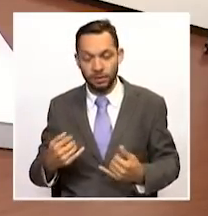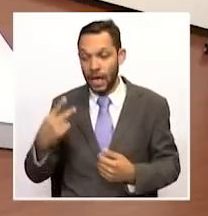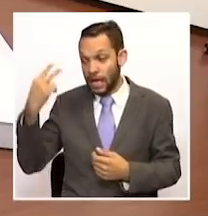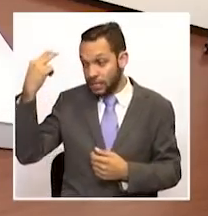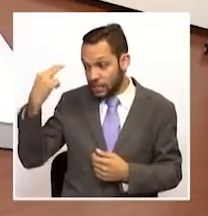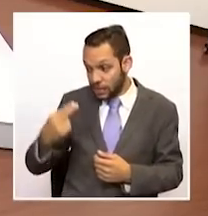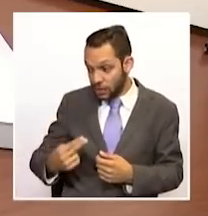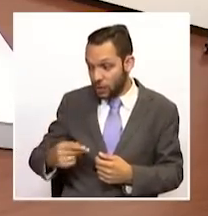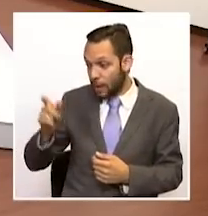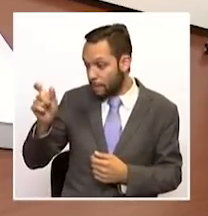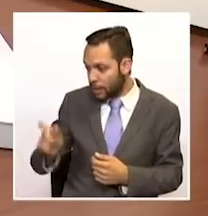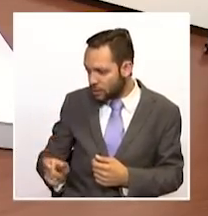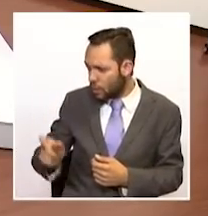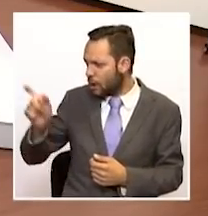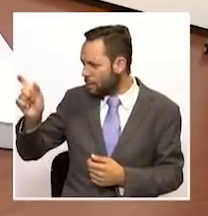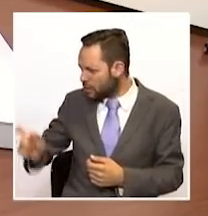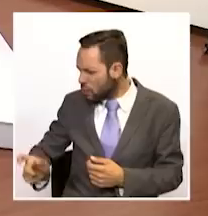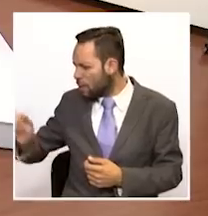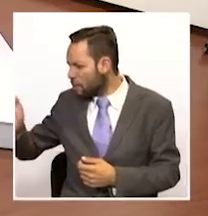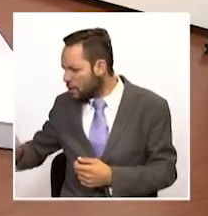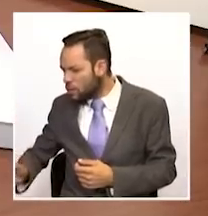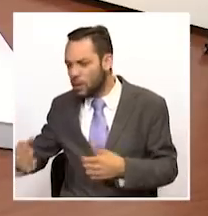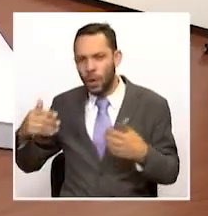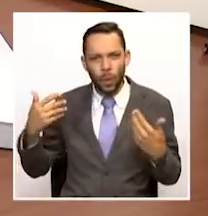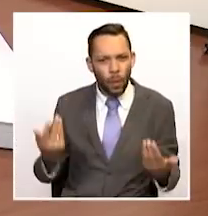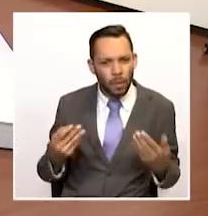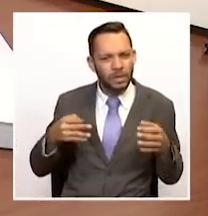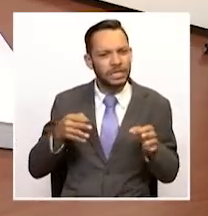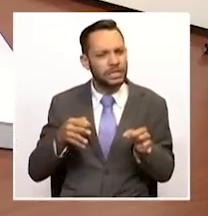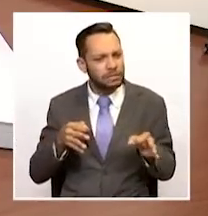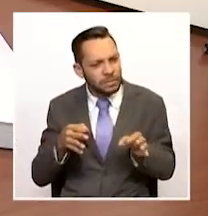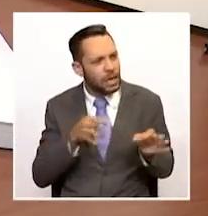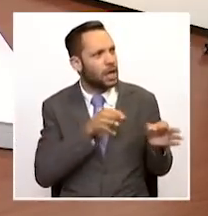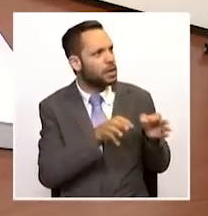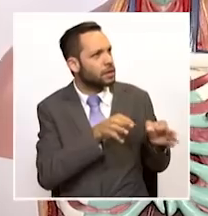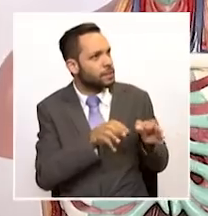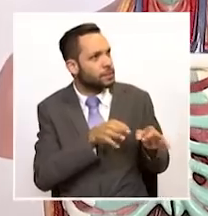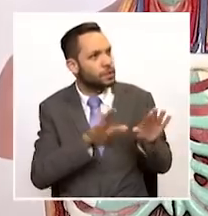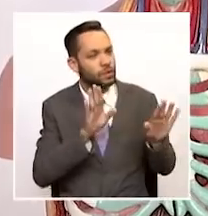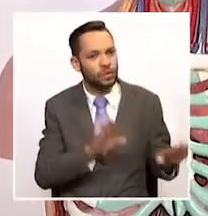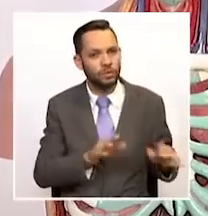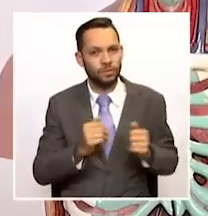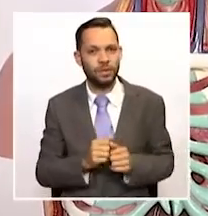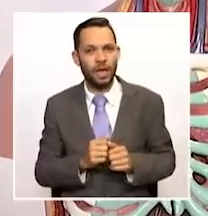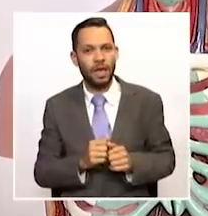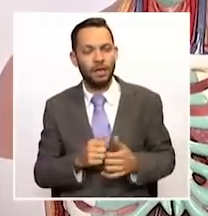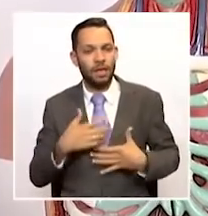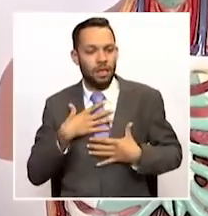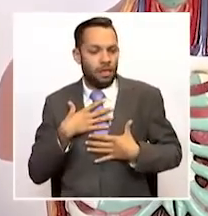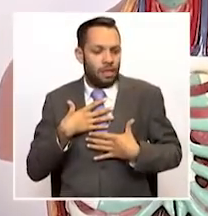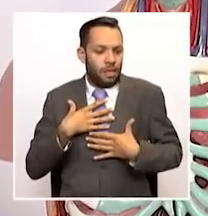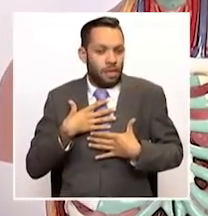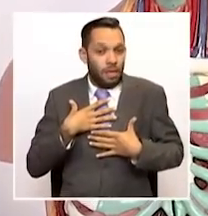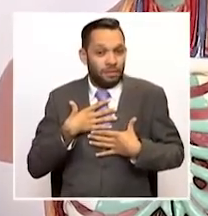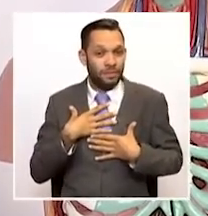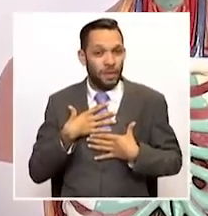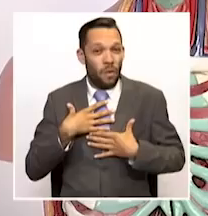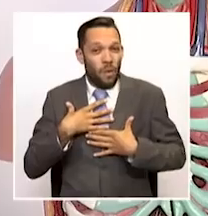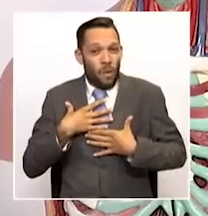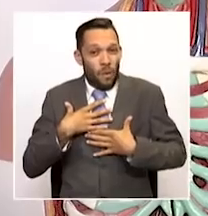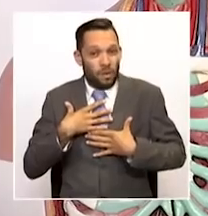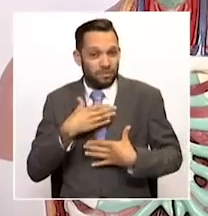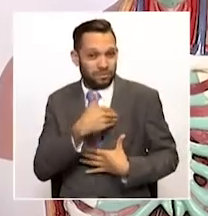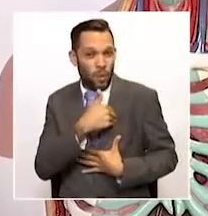que vamos a pasar a explicar un poco por qué es importante que ustedes digan sí que el síndrome azul que es una hipertensión pulmonar